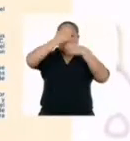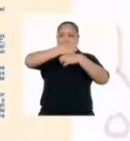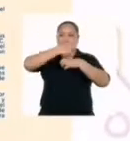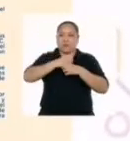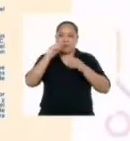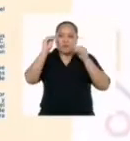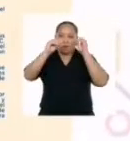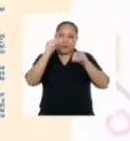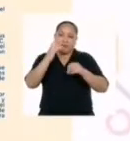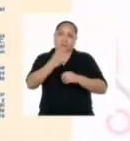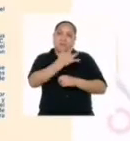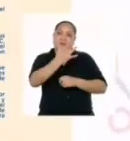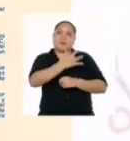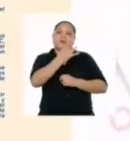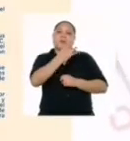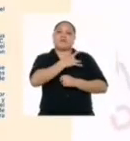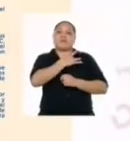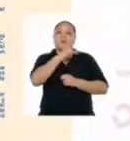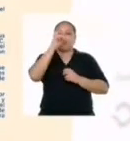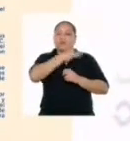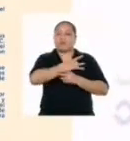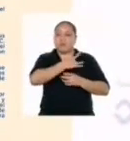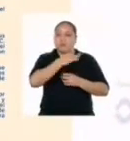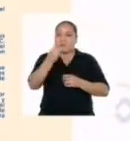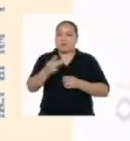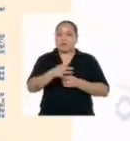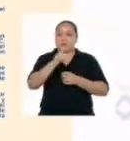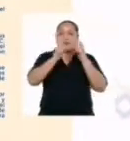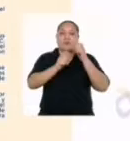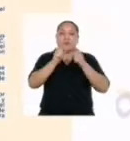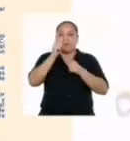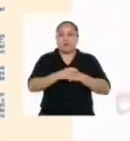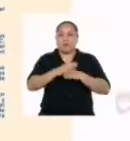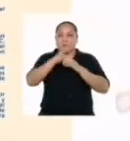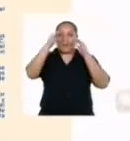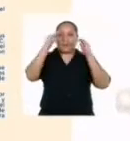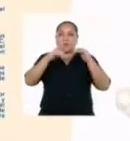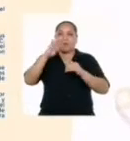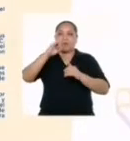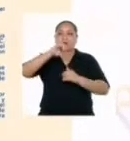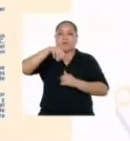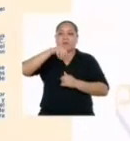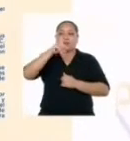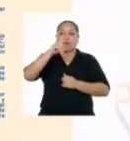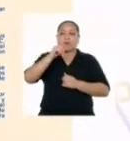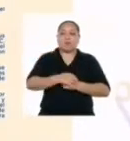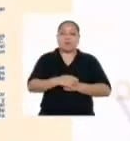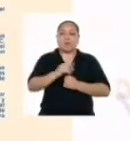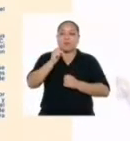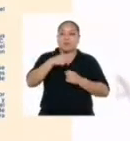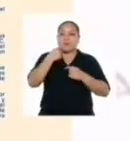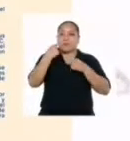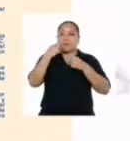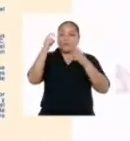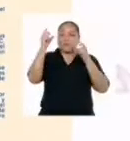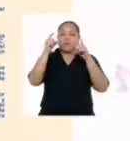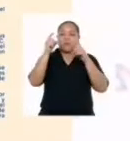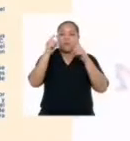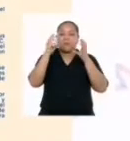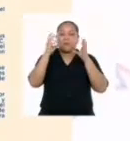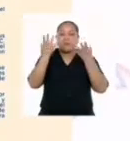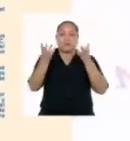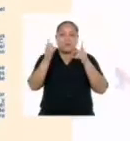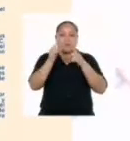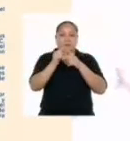generar interés en las y los lectores. Después tenemos la bajada, un párrafo que comenta y nos